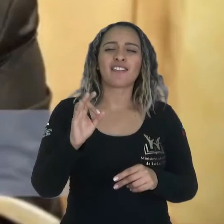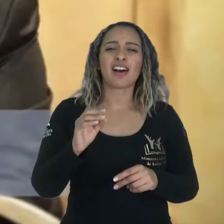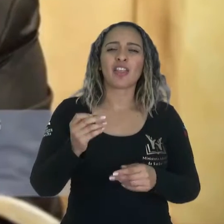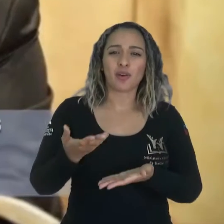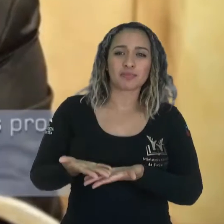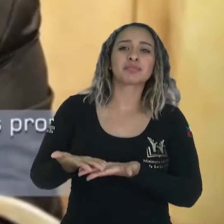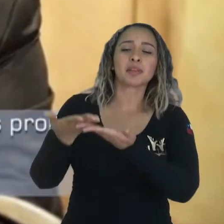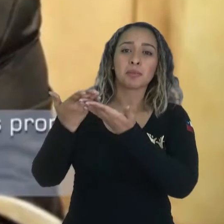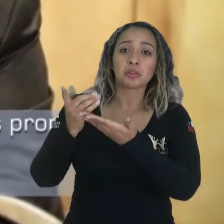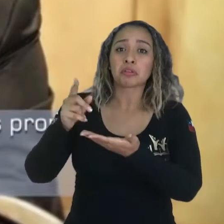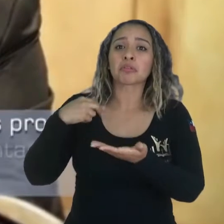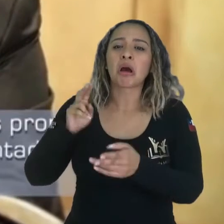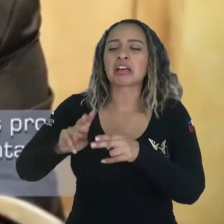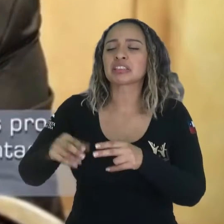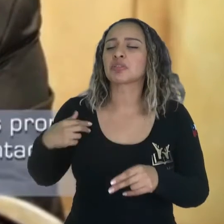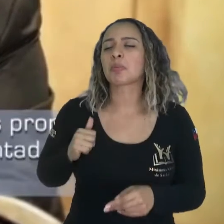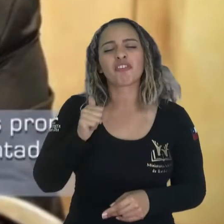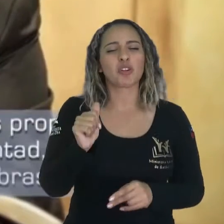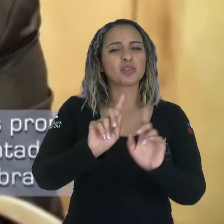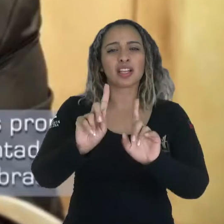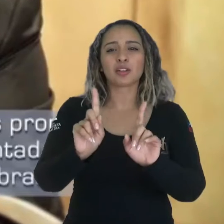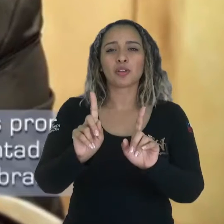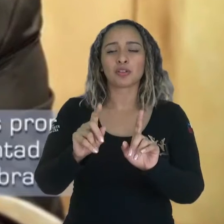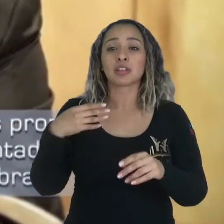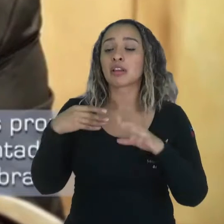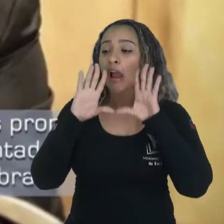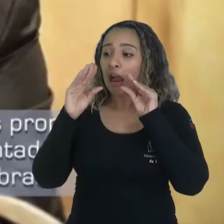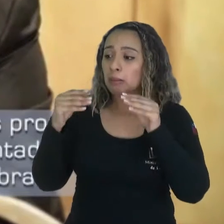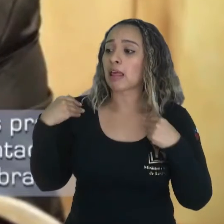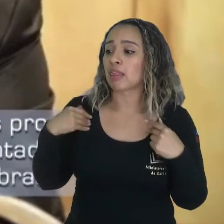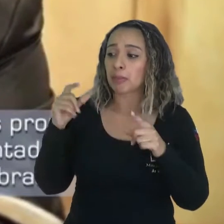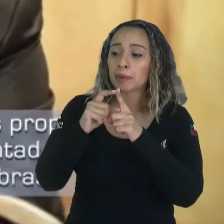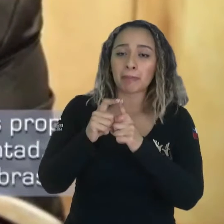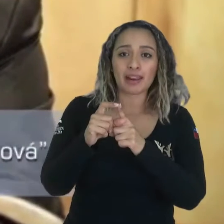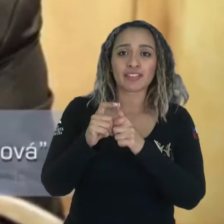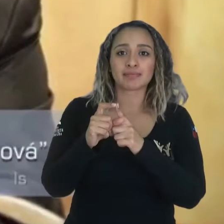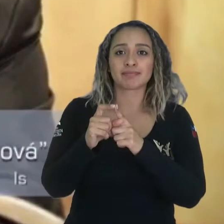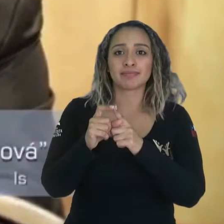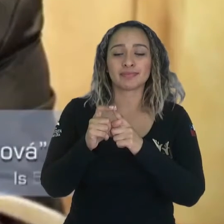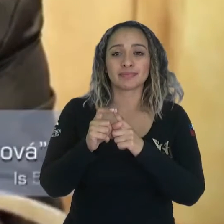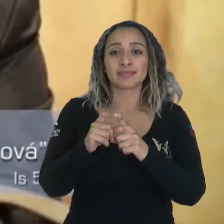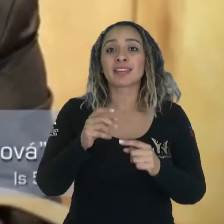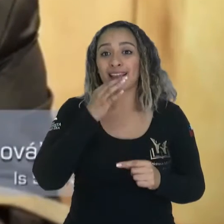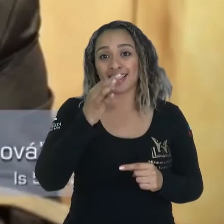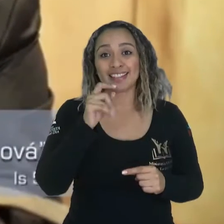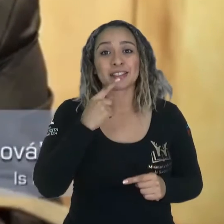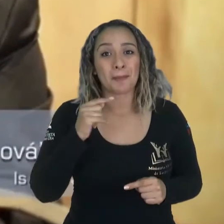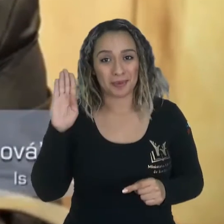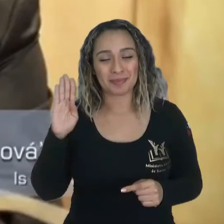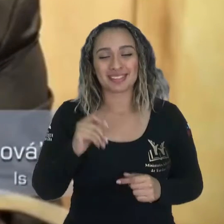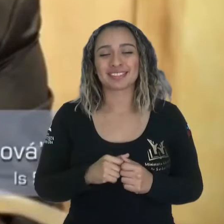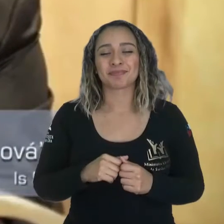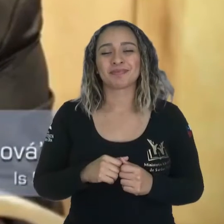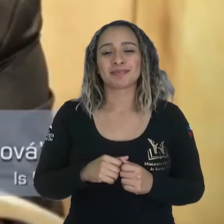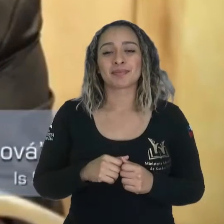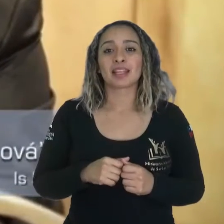venerares no andando en tus propios caminos, ni buscando tu voluntad, ni hablando tus propias palabras el versículo 14 trae